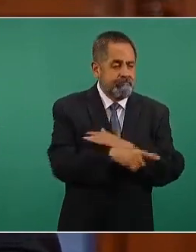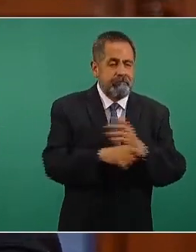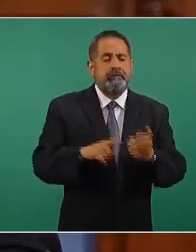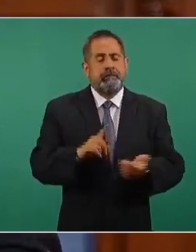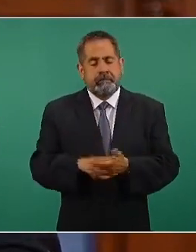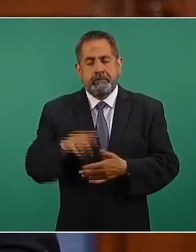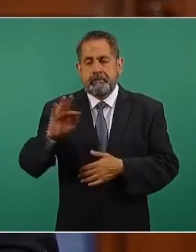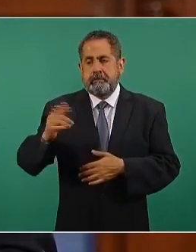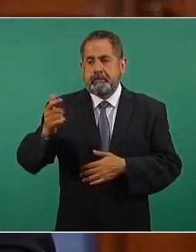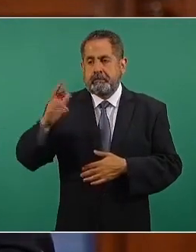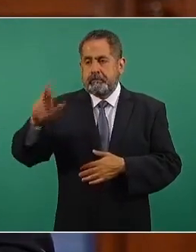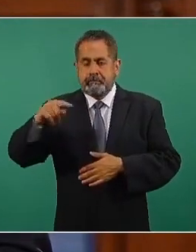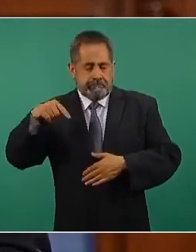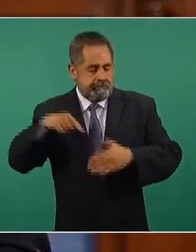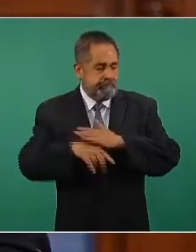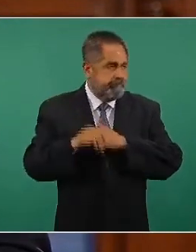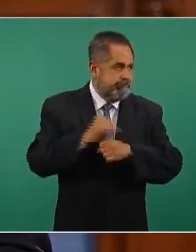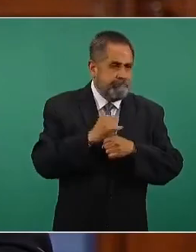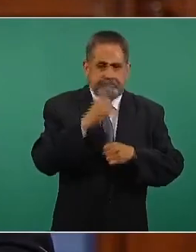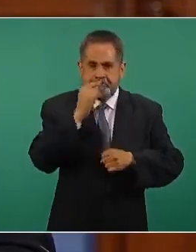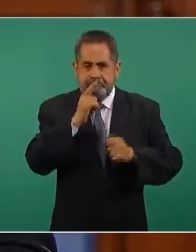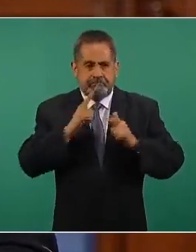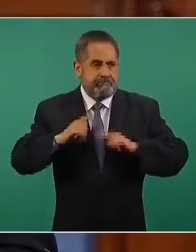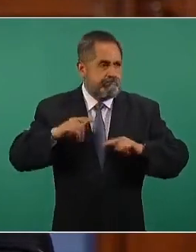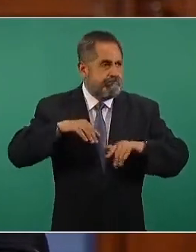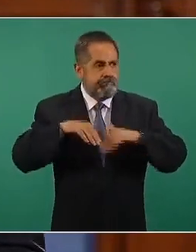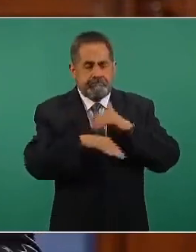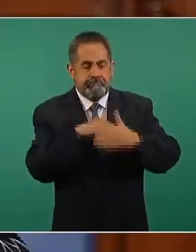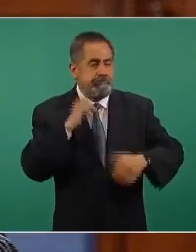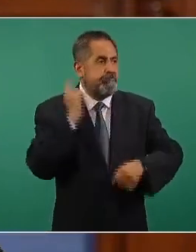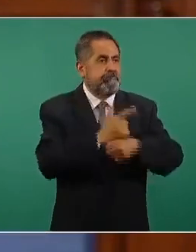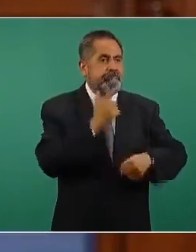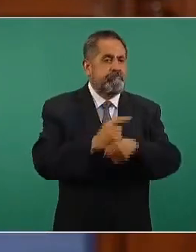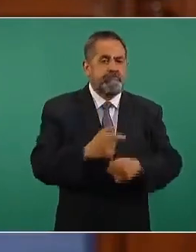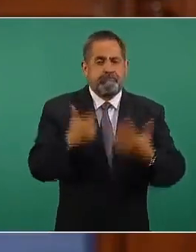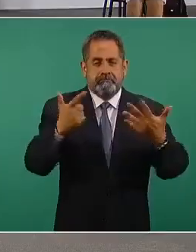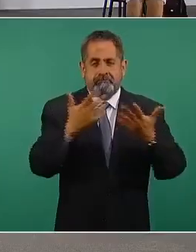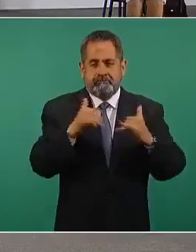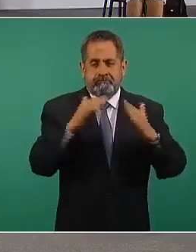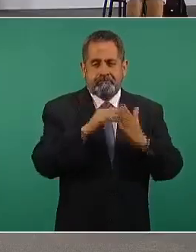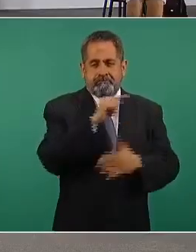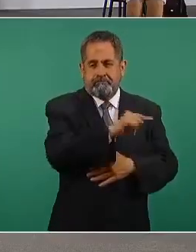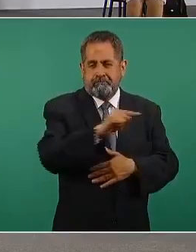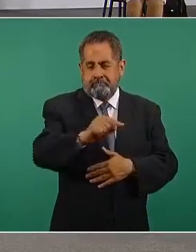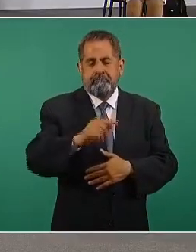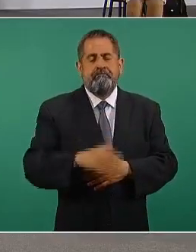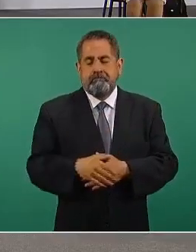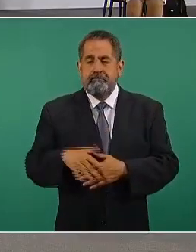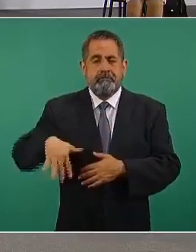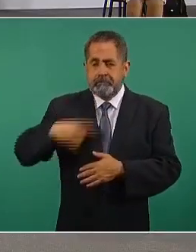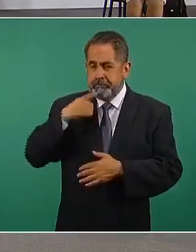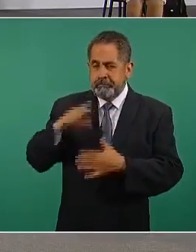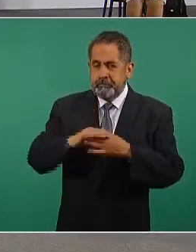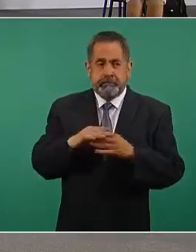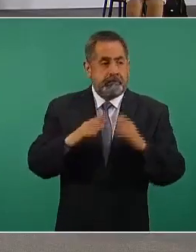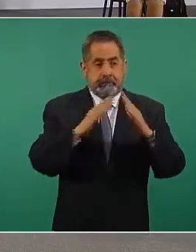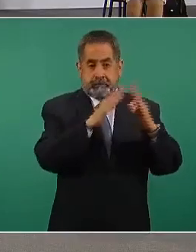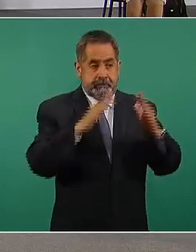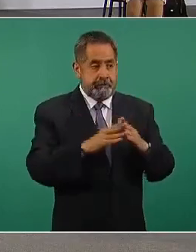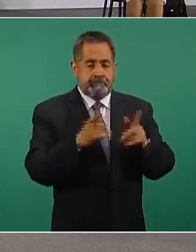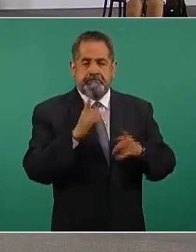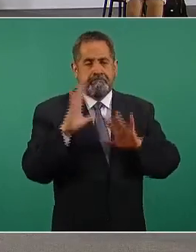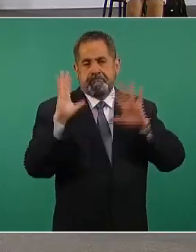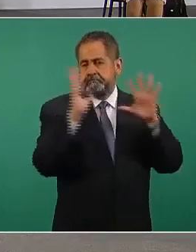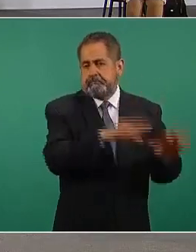practica cateos a 7 inmuebles y las acciones judiciales continúan. Como ya lo mencionó el señor presidente, estos inmuebles pasan ya a